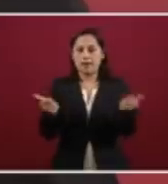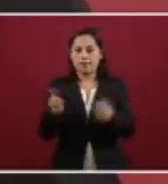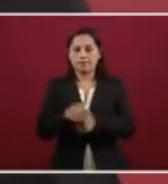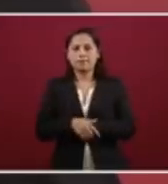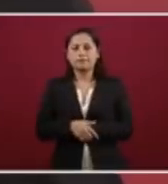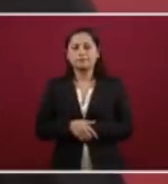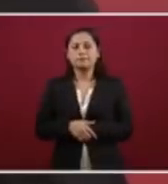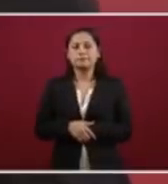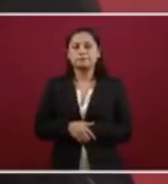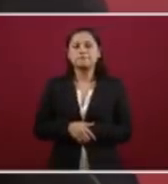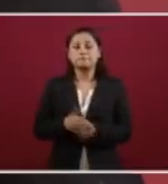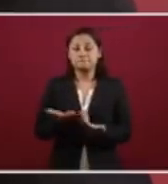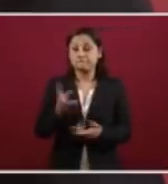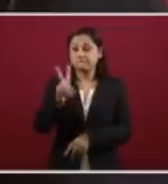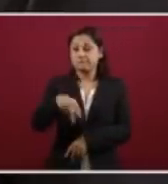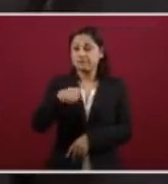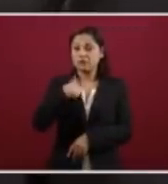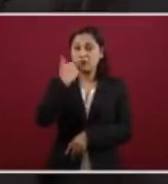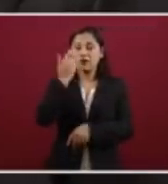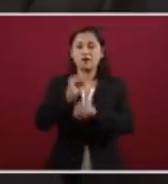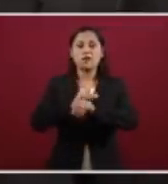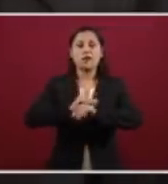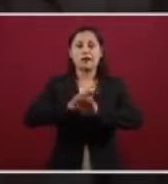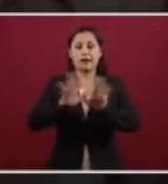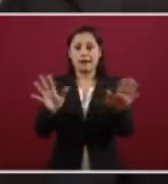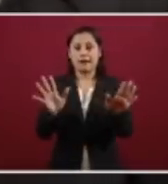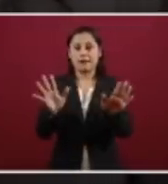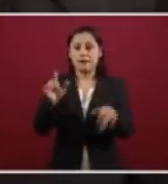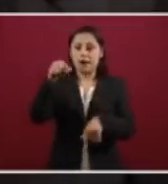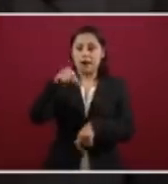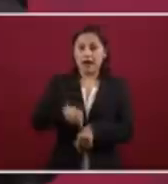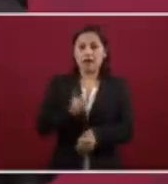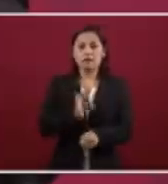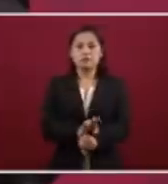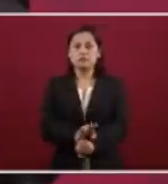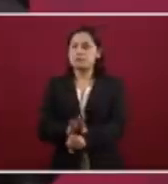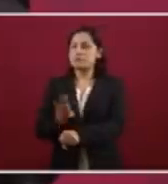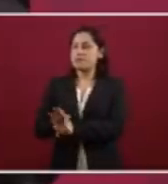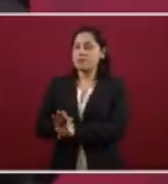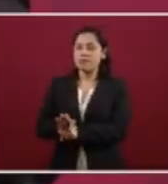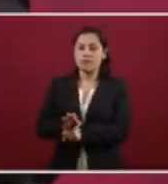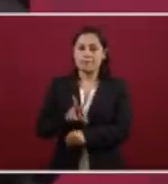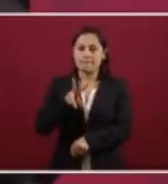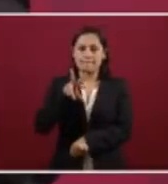pero con mucha claridad, no somos tapadera de nadie.